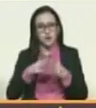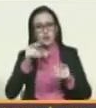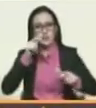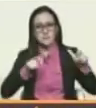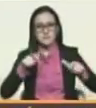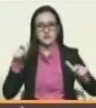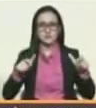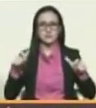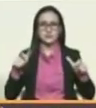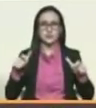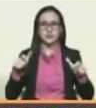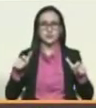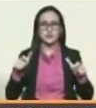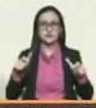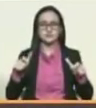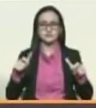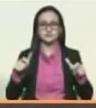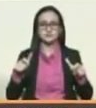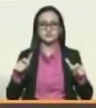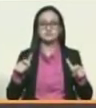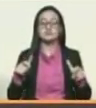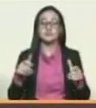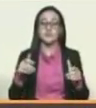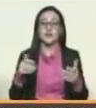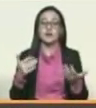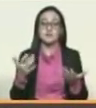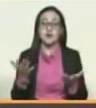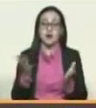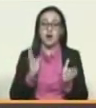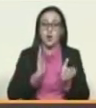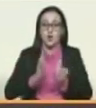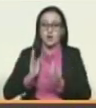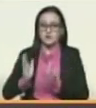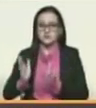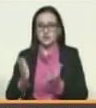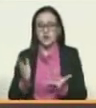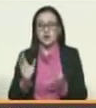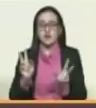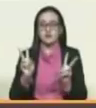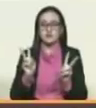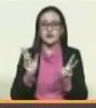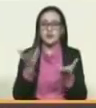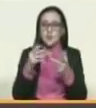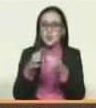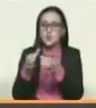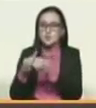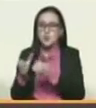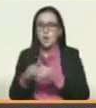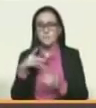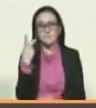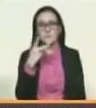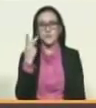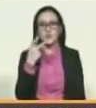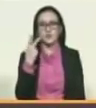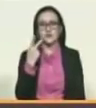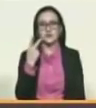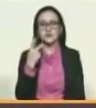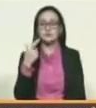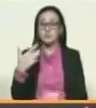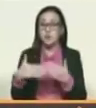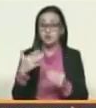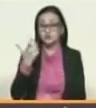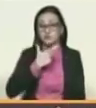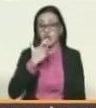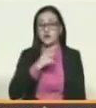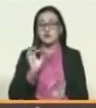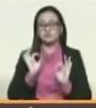los candidatos y candidatas, y asimismo para las organizaciones con fines políticos. Es decir, es un proceso sumamente serio,